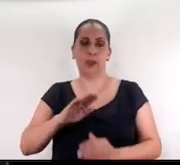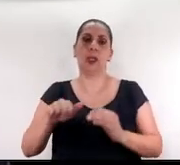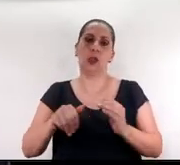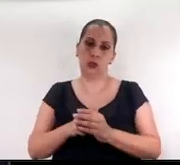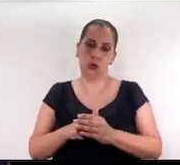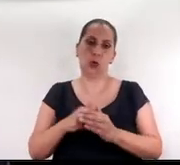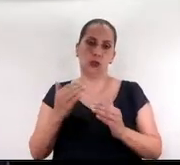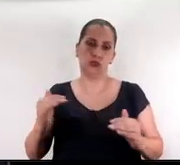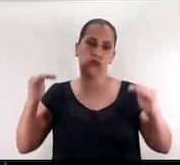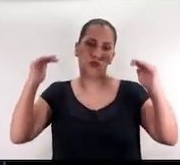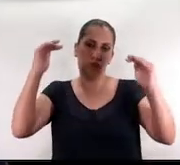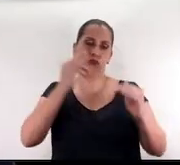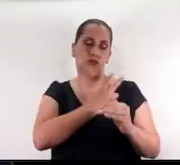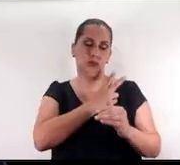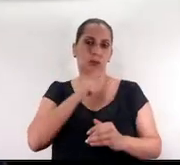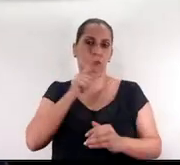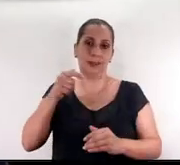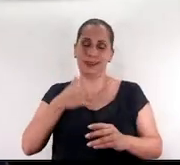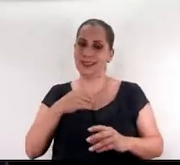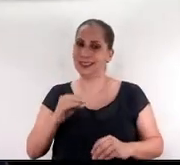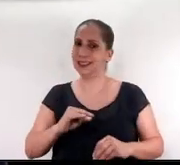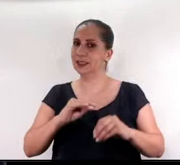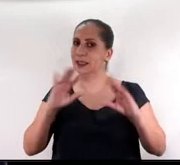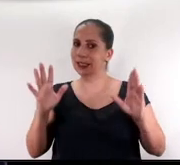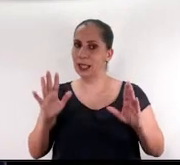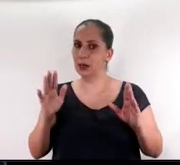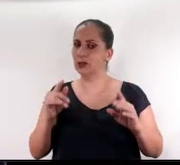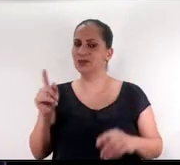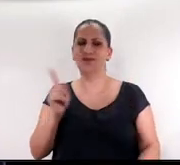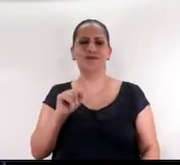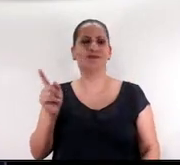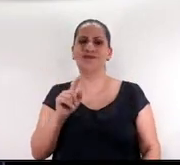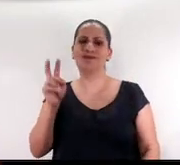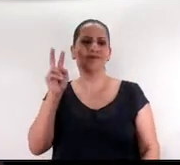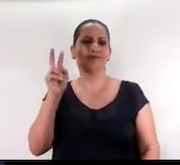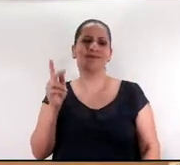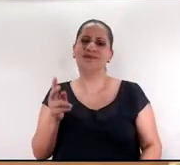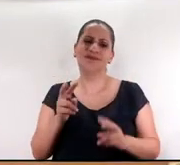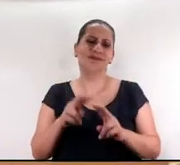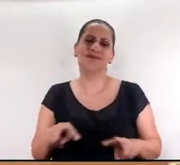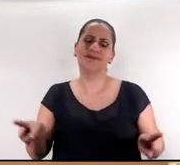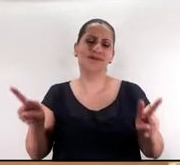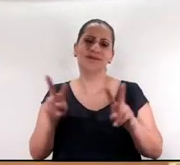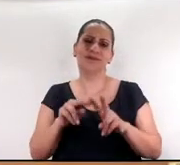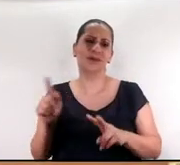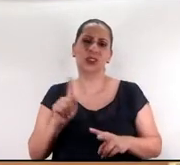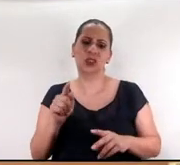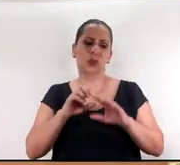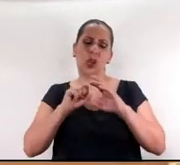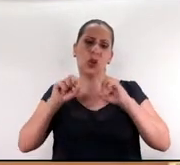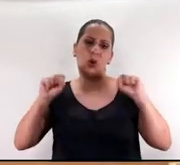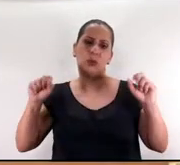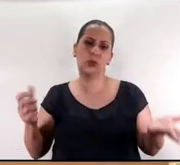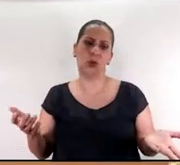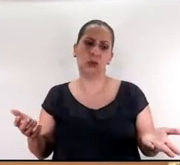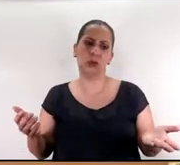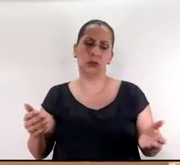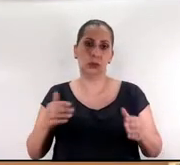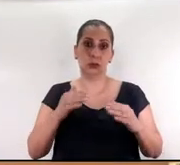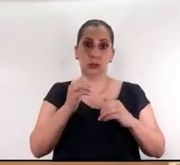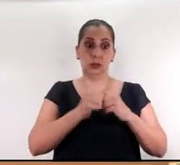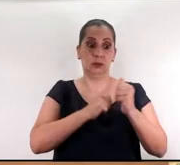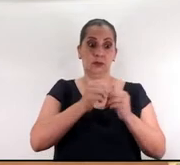jerarcas, tengan claridad de que no se vale la corrupción, porque y no solo en infraestructura,